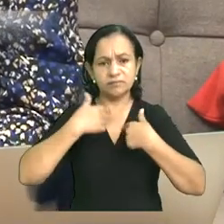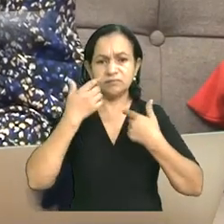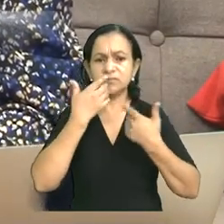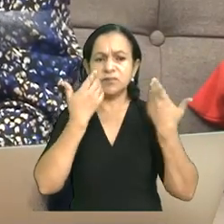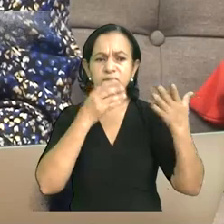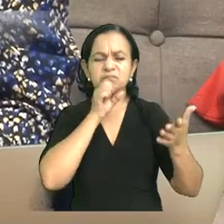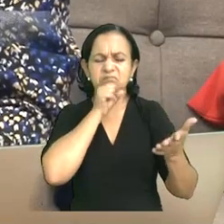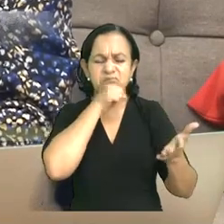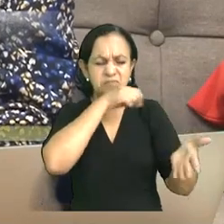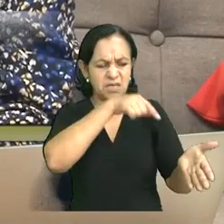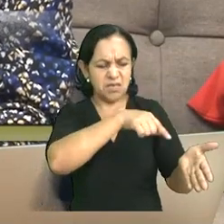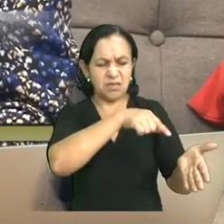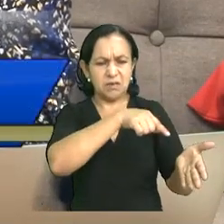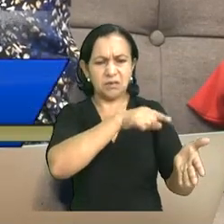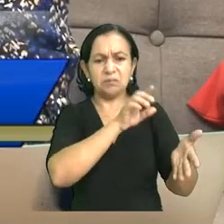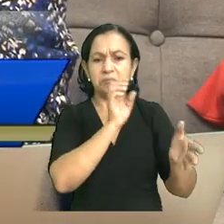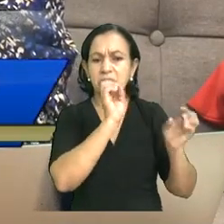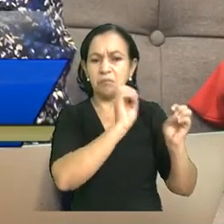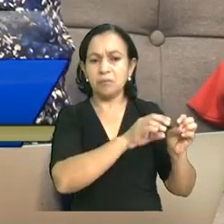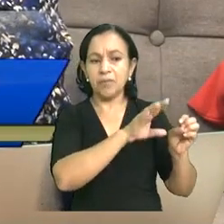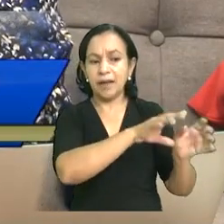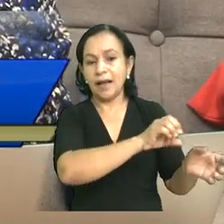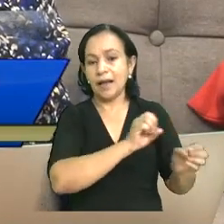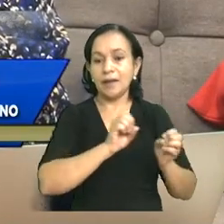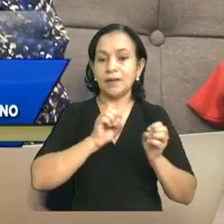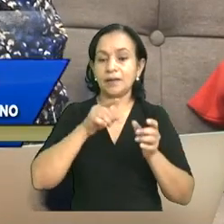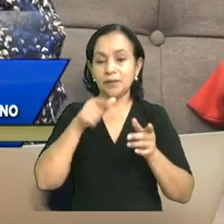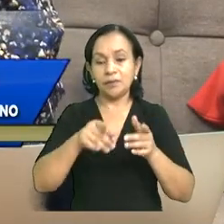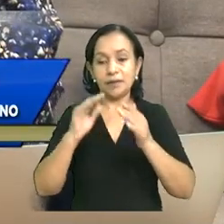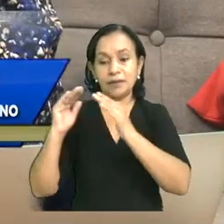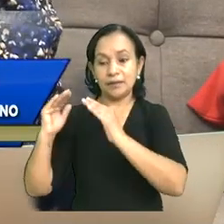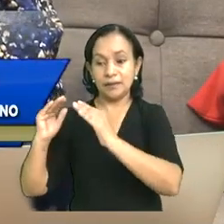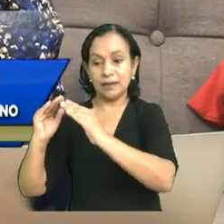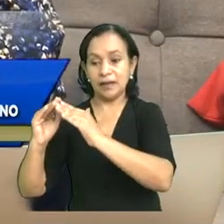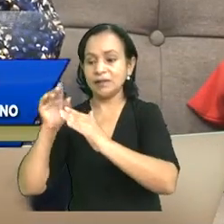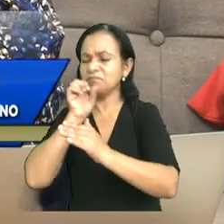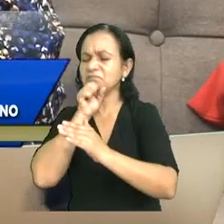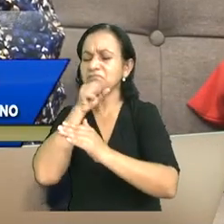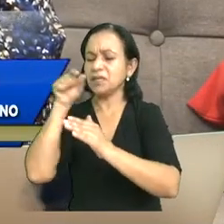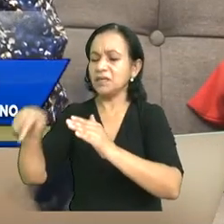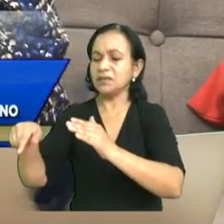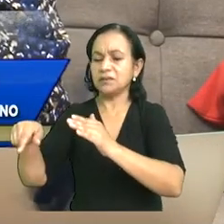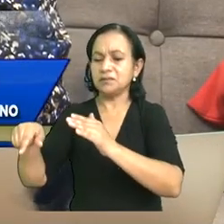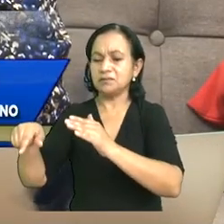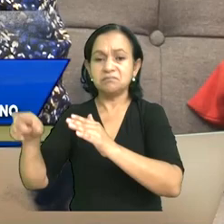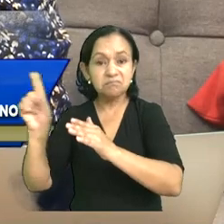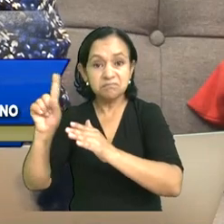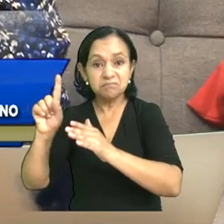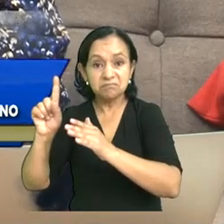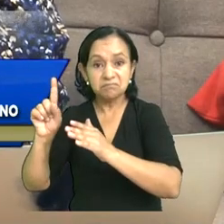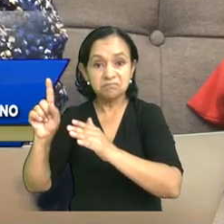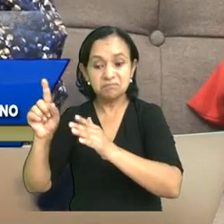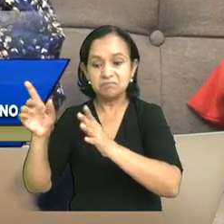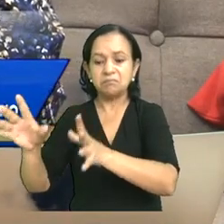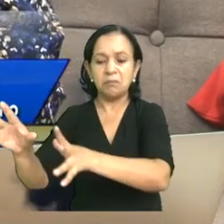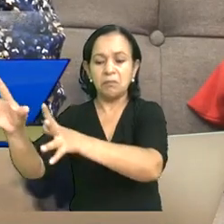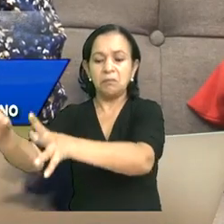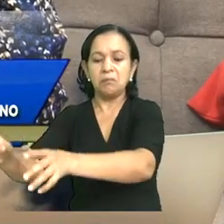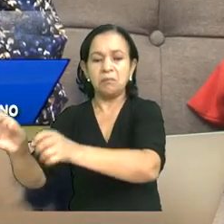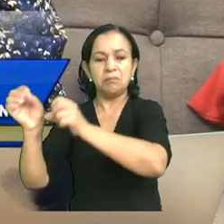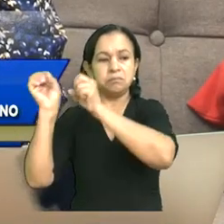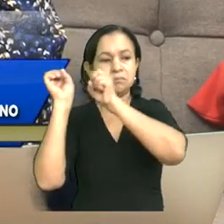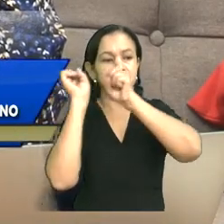lo que no ocupamos, lo debemos de sacar. Debemos de sacar. Y entonces eso, porque eso nos